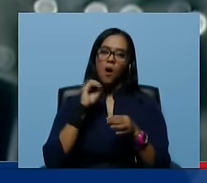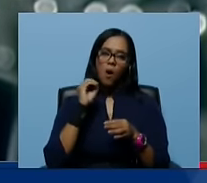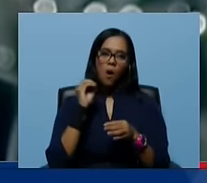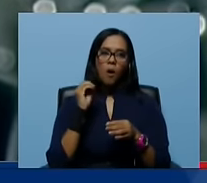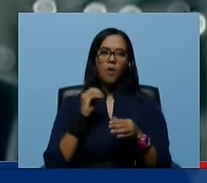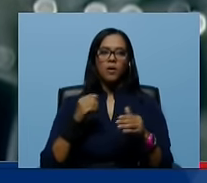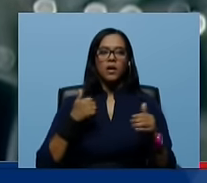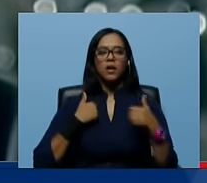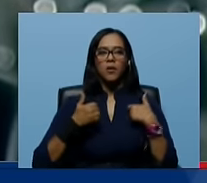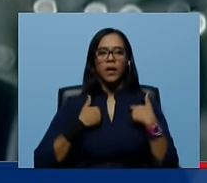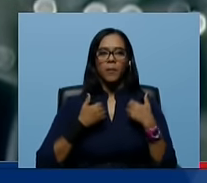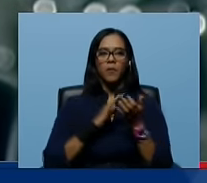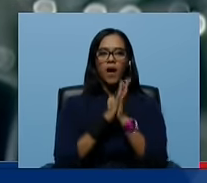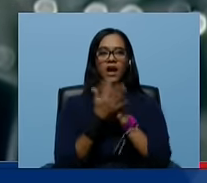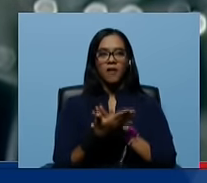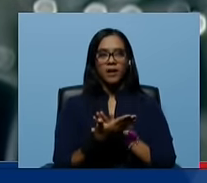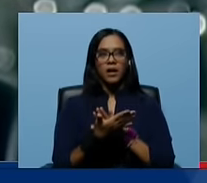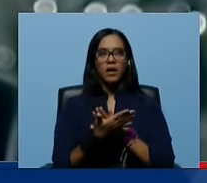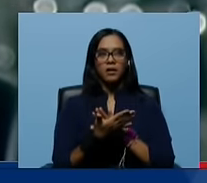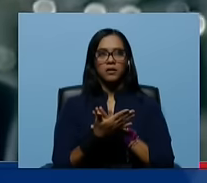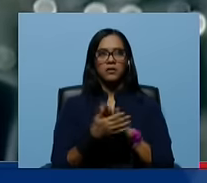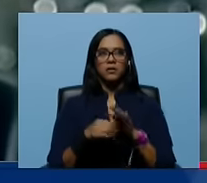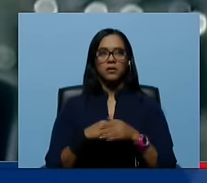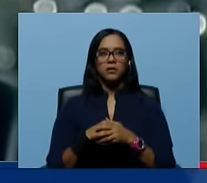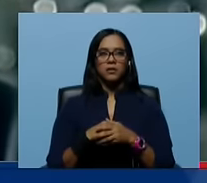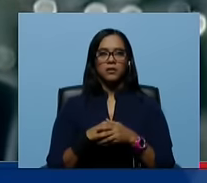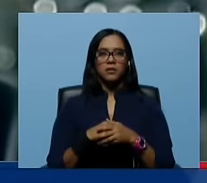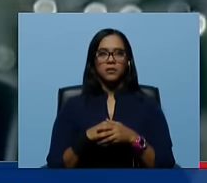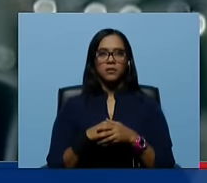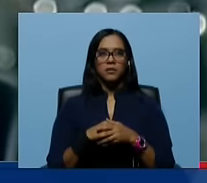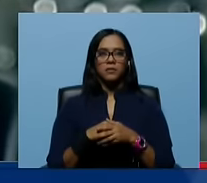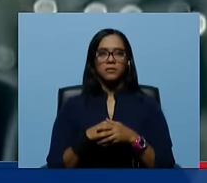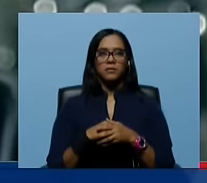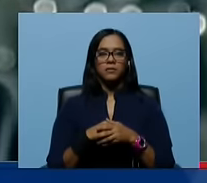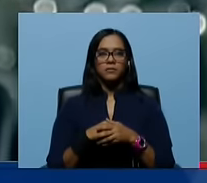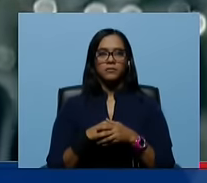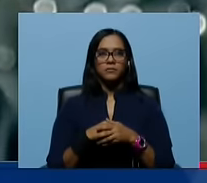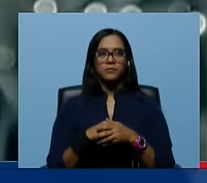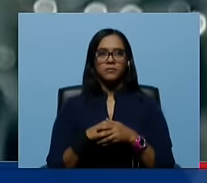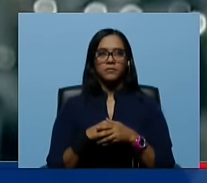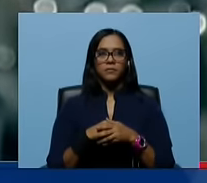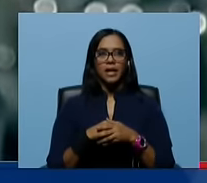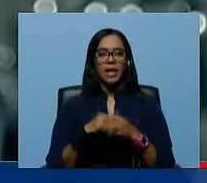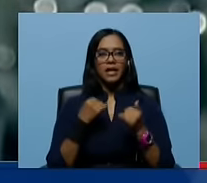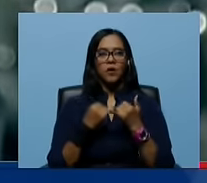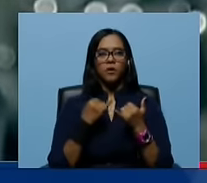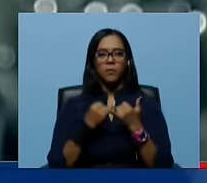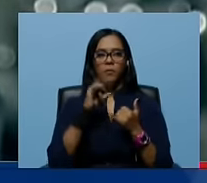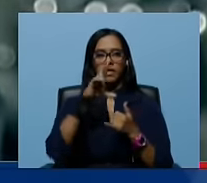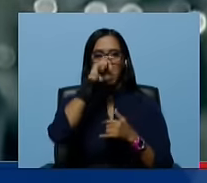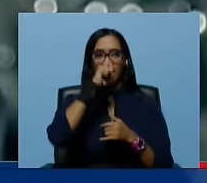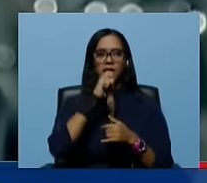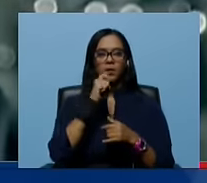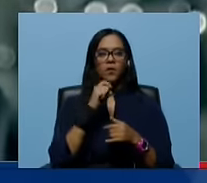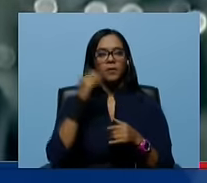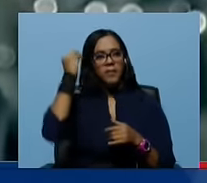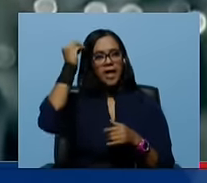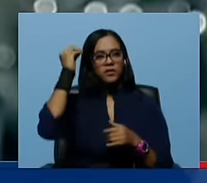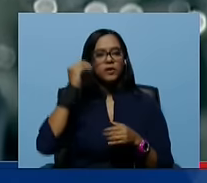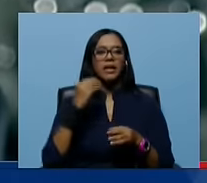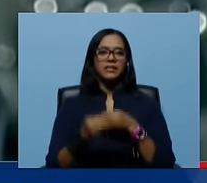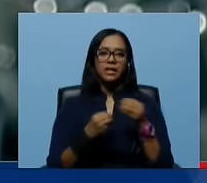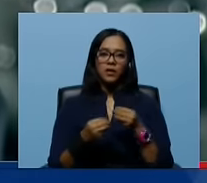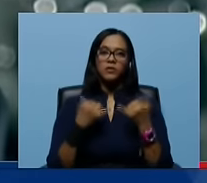nos devorará, o os devorará. En estos últimos tres años creo que ha sido ya